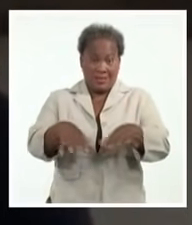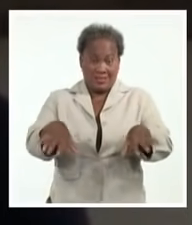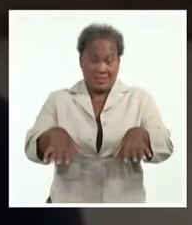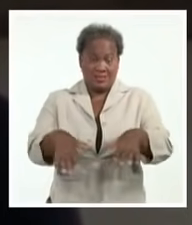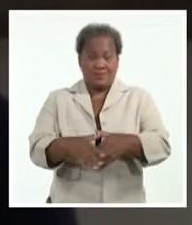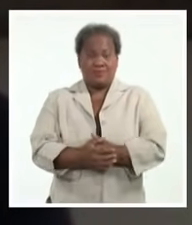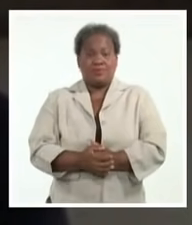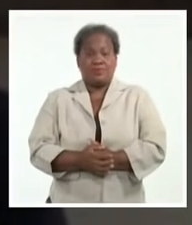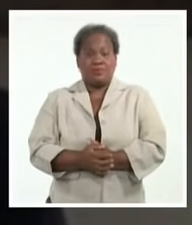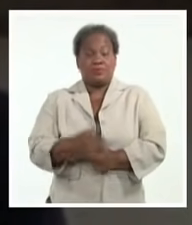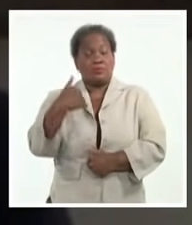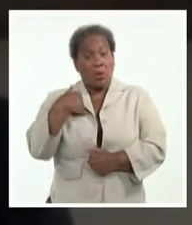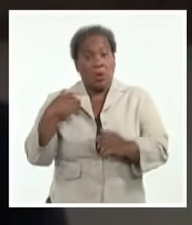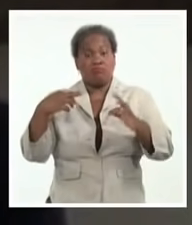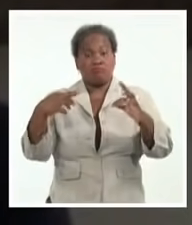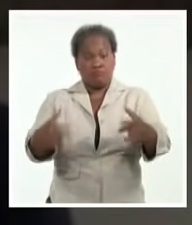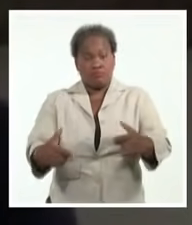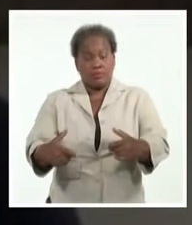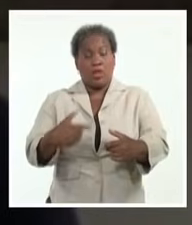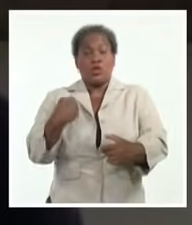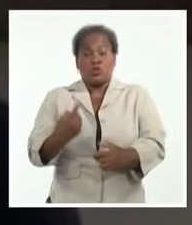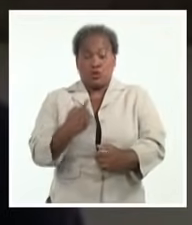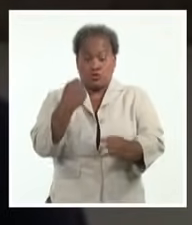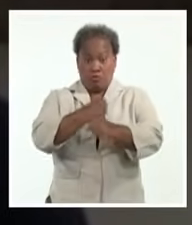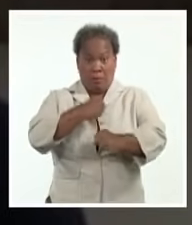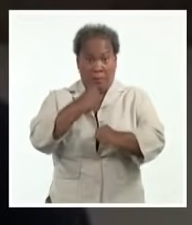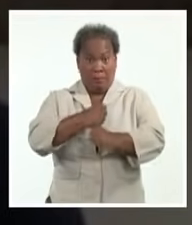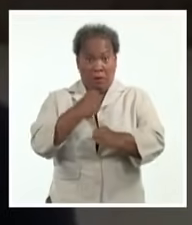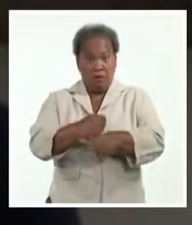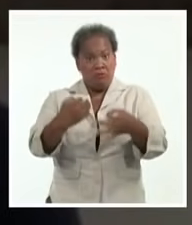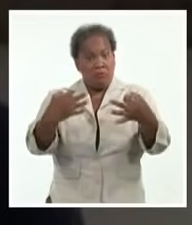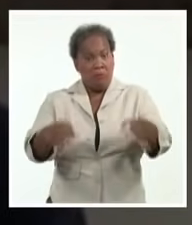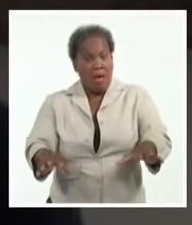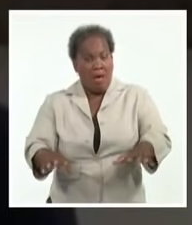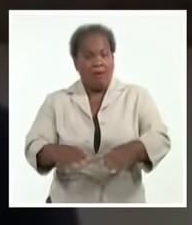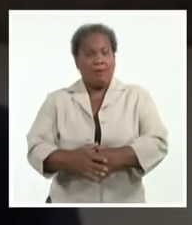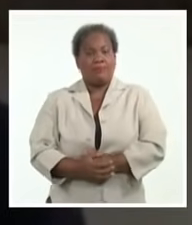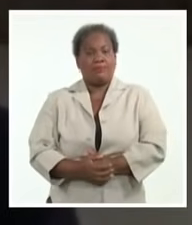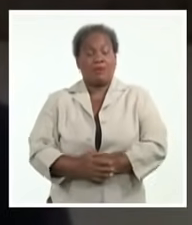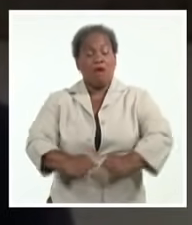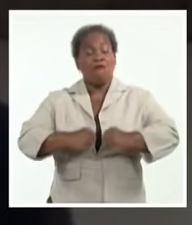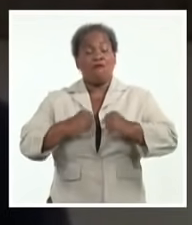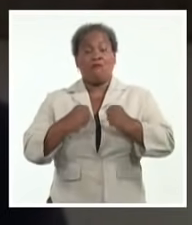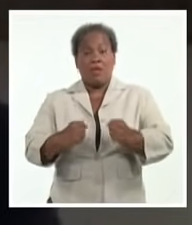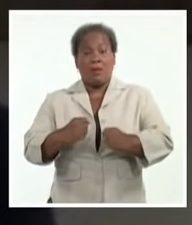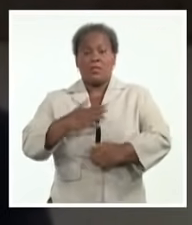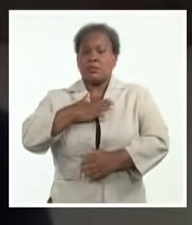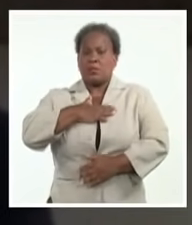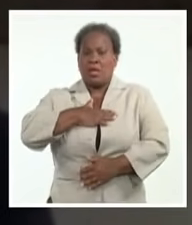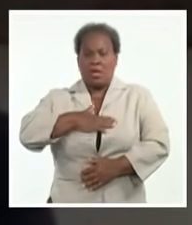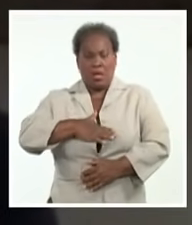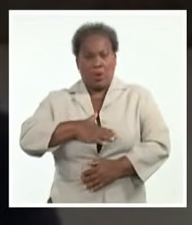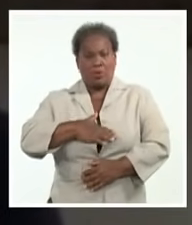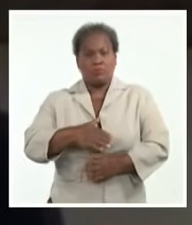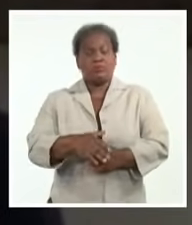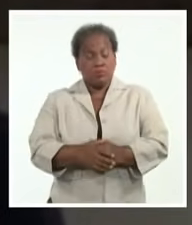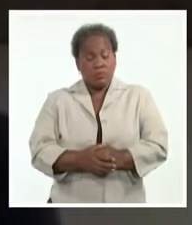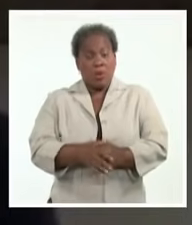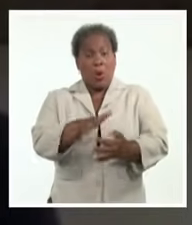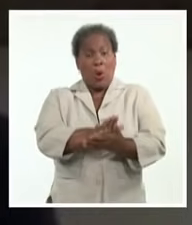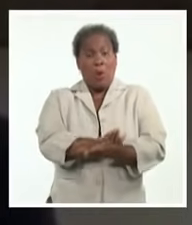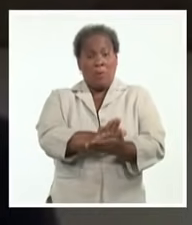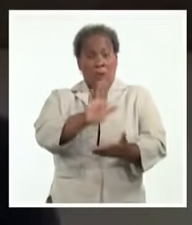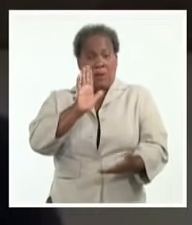nos encontramos trabajando normalmente, firmes, serenos y comprometidos, como